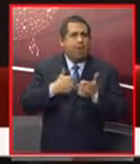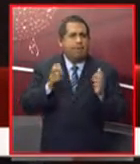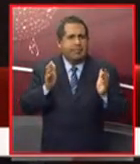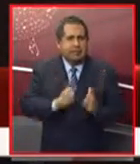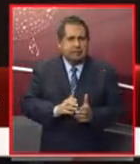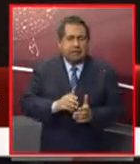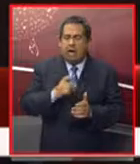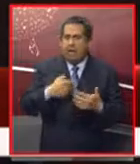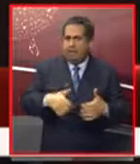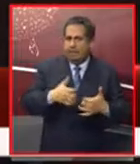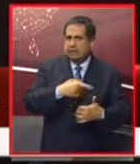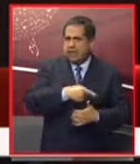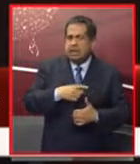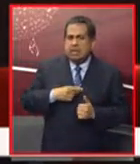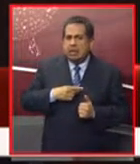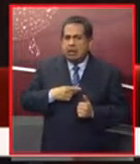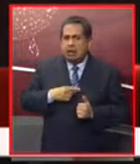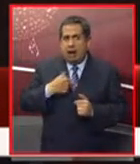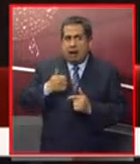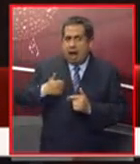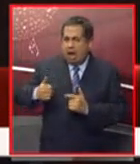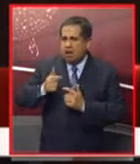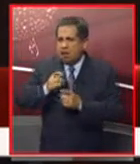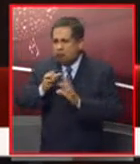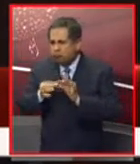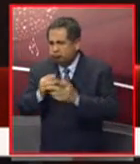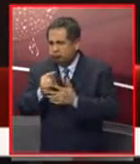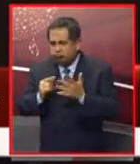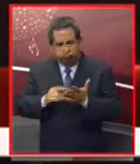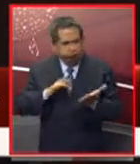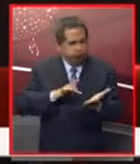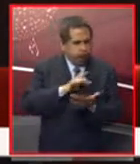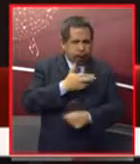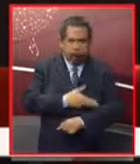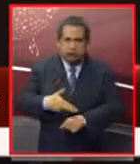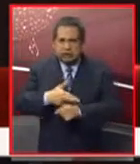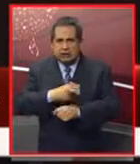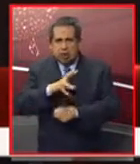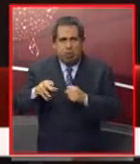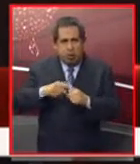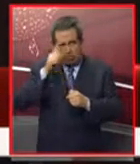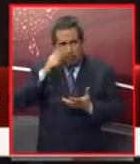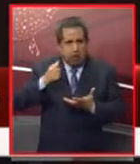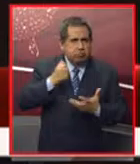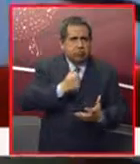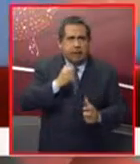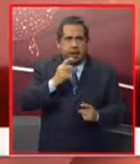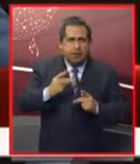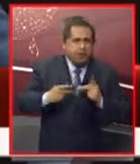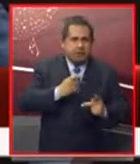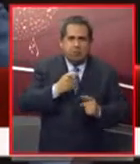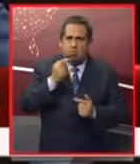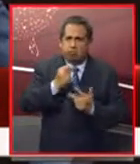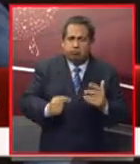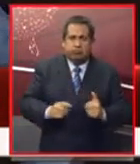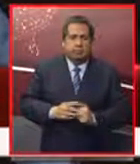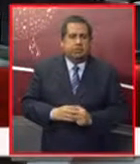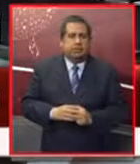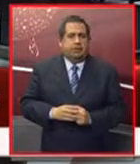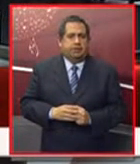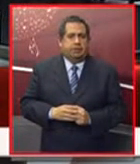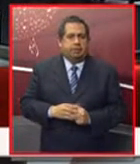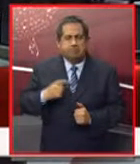empresa, como vertientes genéricas, verdadero acceso al financiamiento. Confirmamos